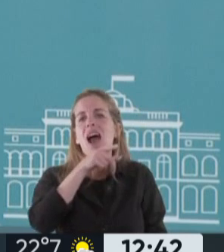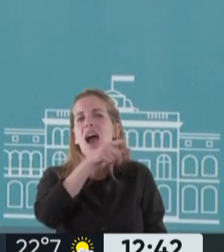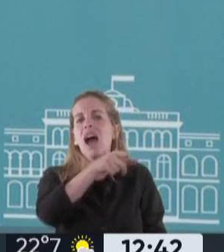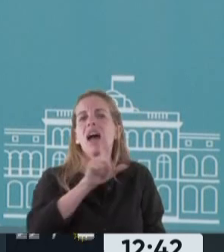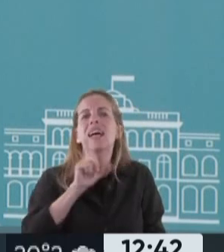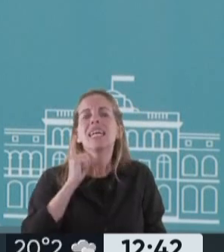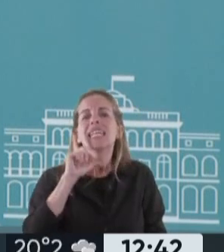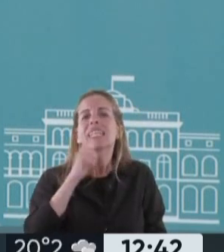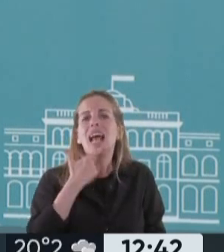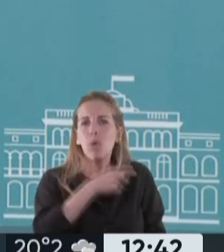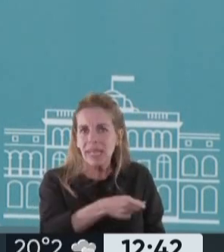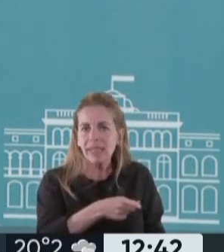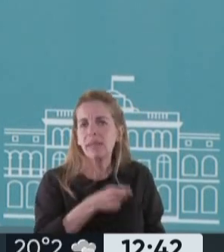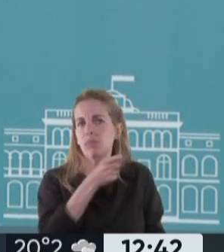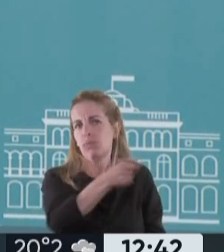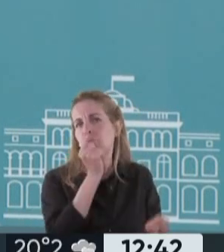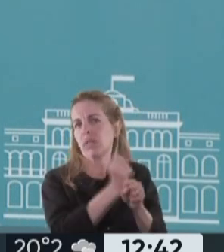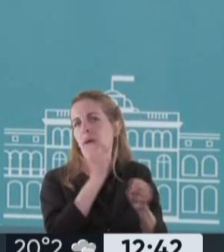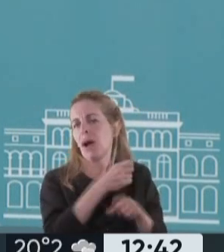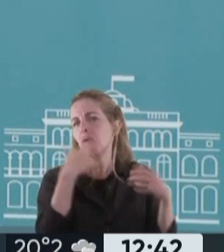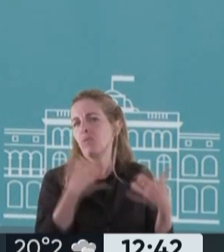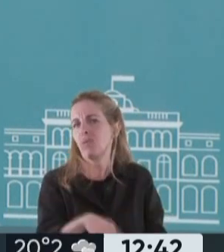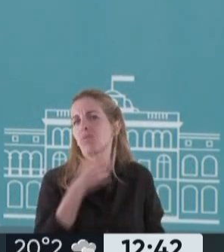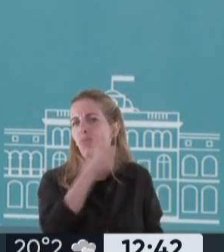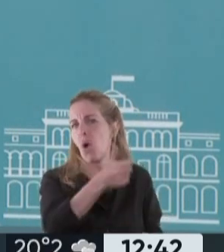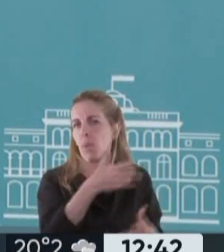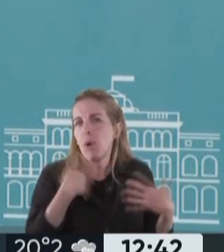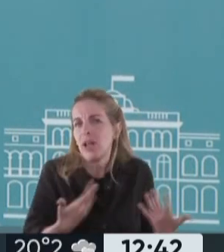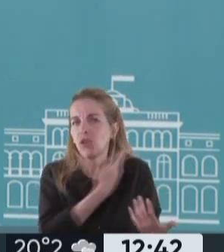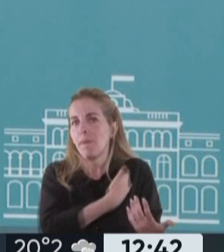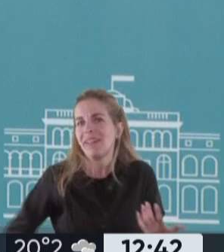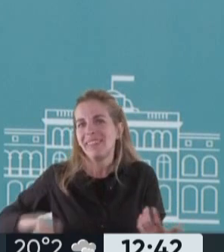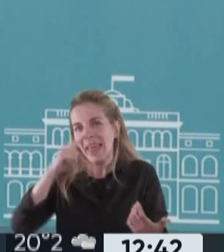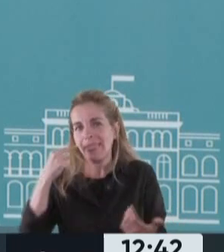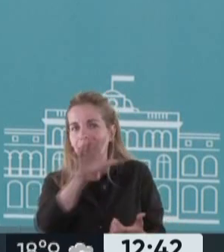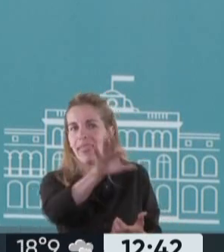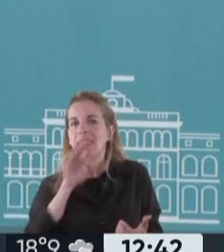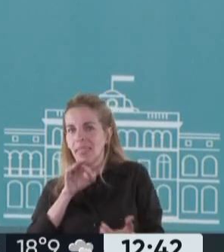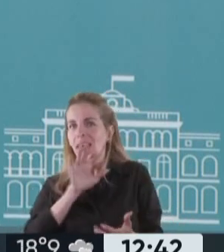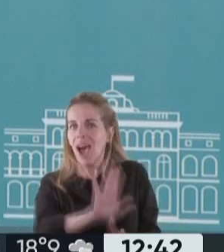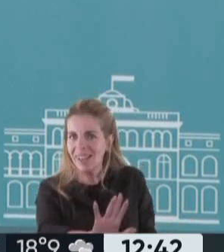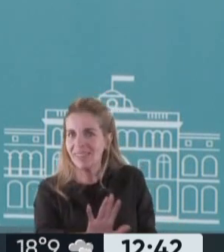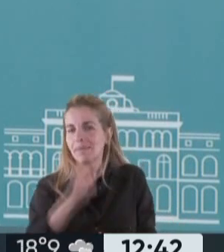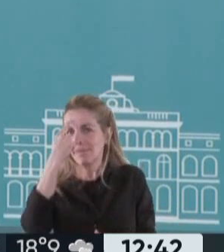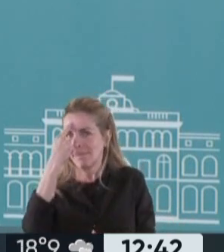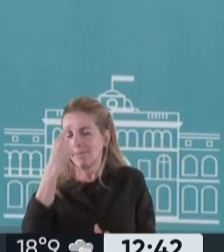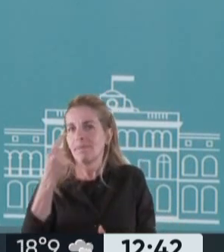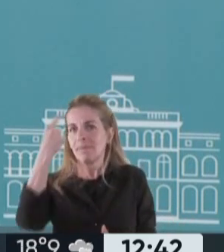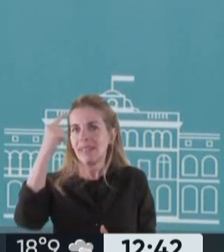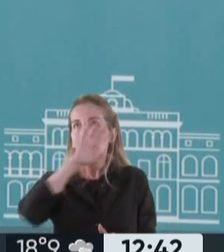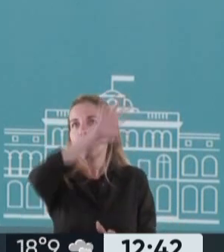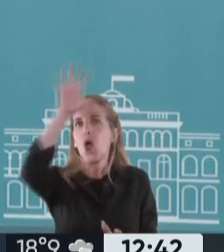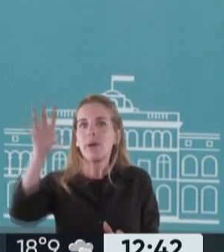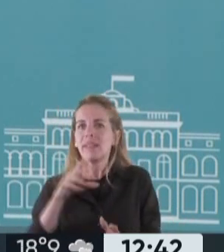un trabajo fantástico. Y bueno, y es por eso que el presidente de la Nación, con esta visión del interior de la Argentina,